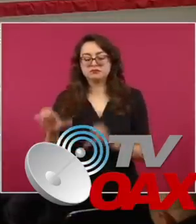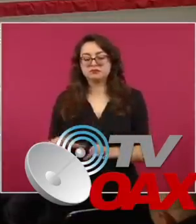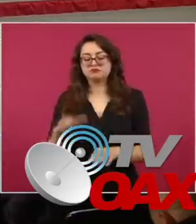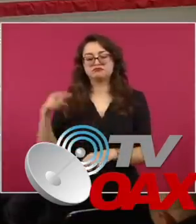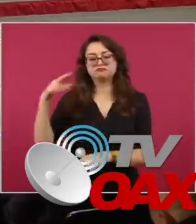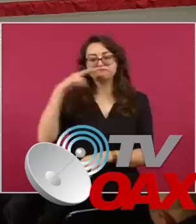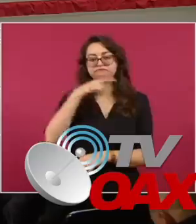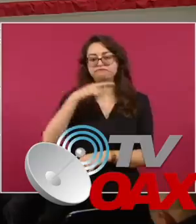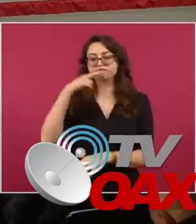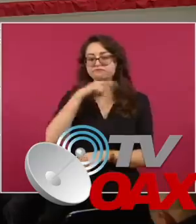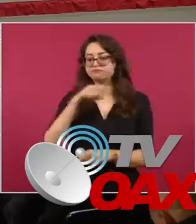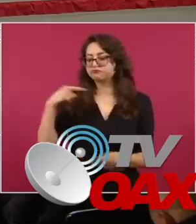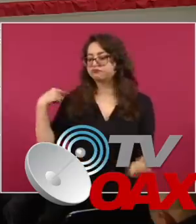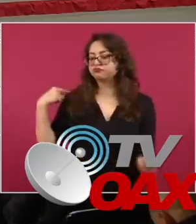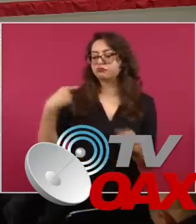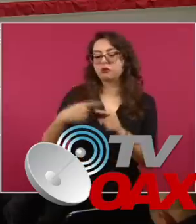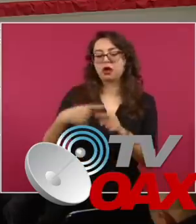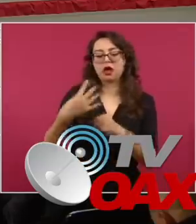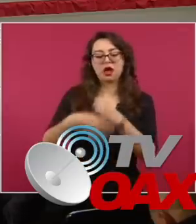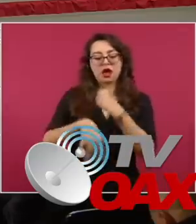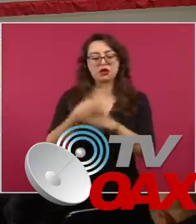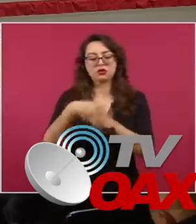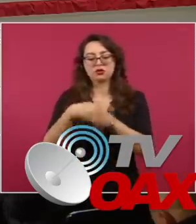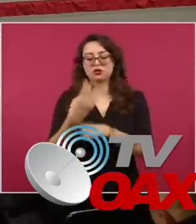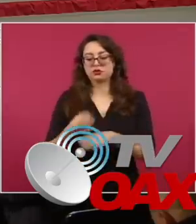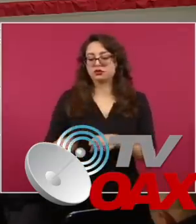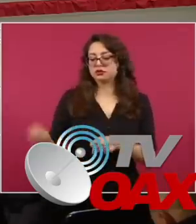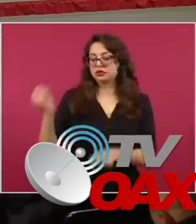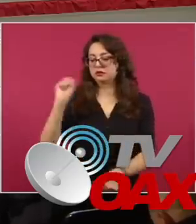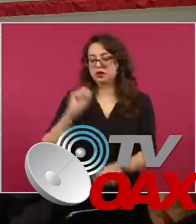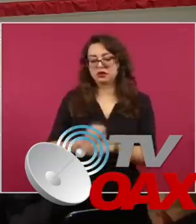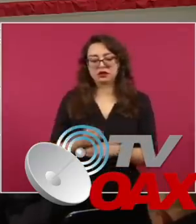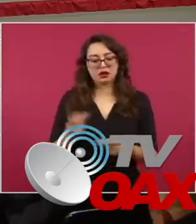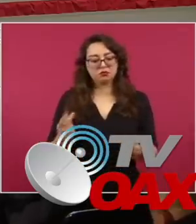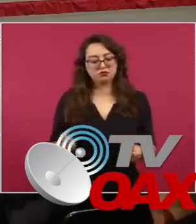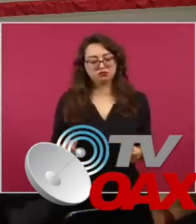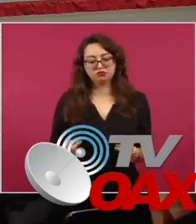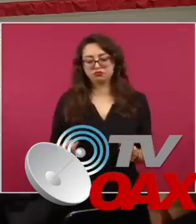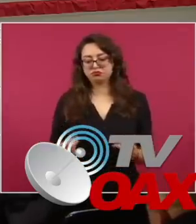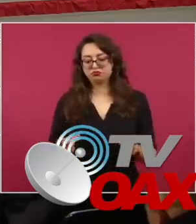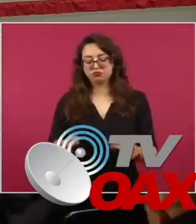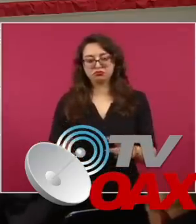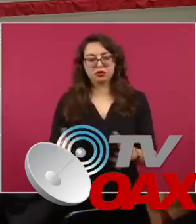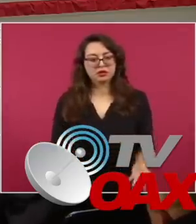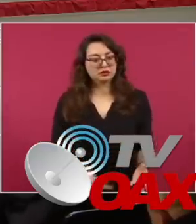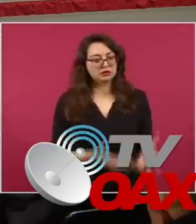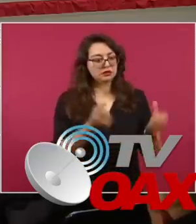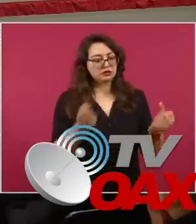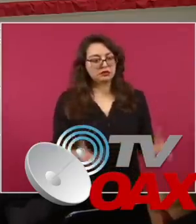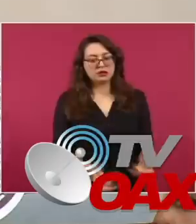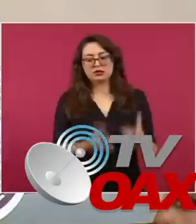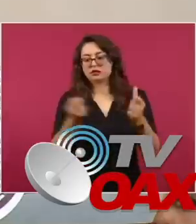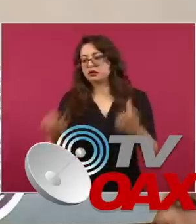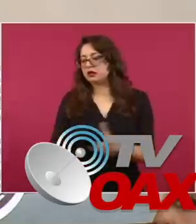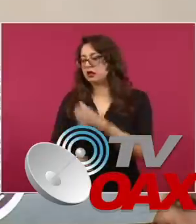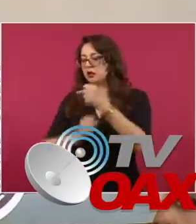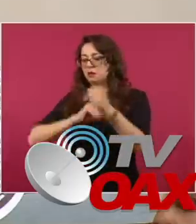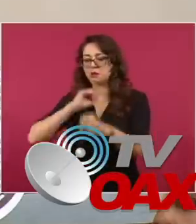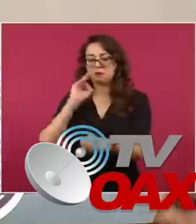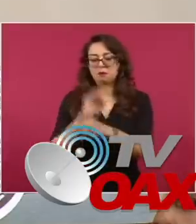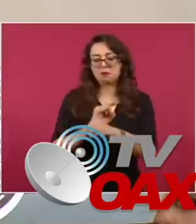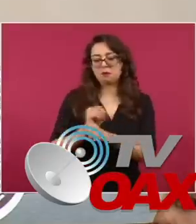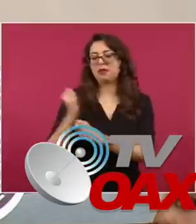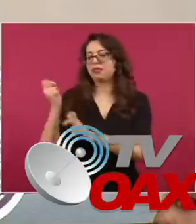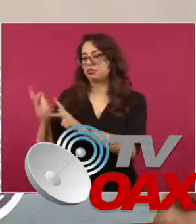semanas obtener el visto bueno para que la obra avance. Esto fue gracias a la incorporación de más